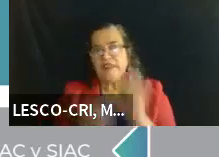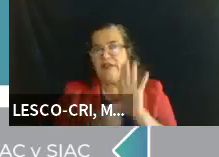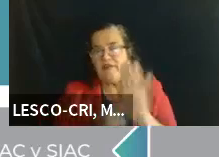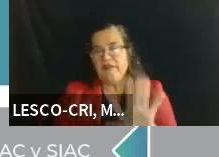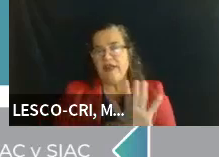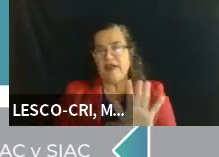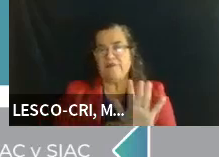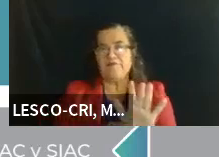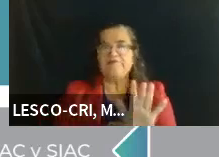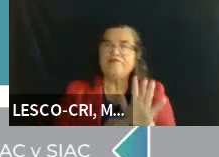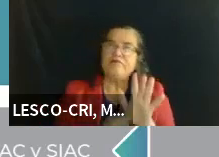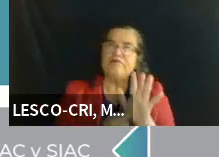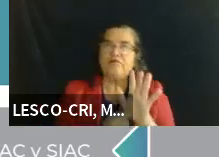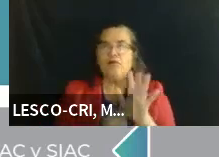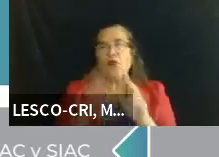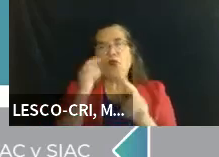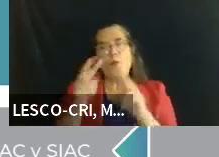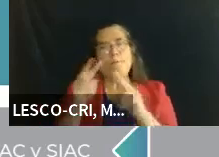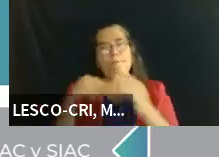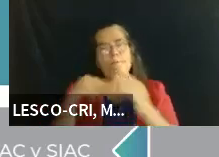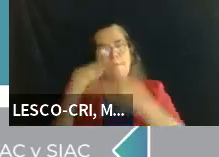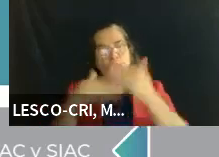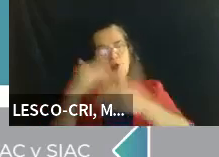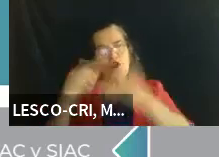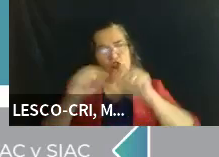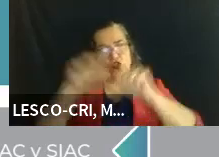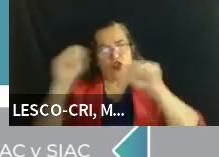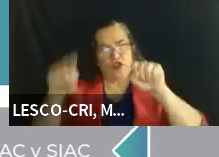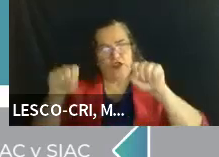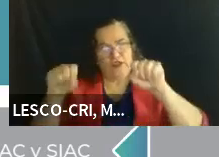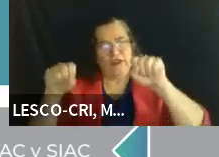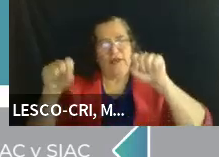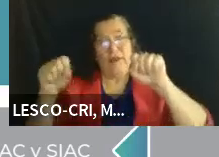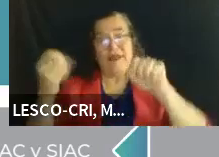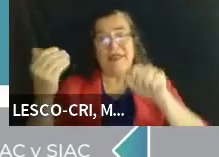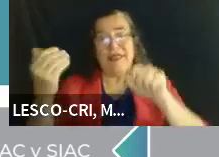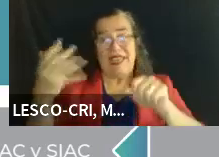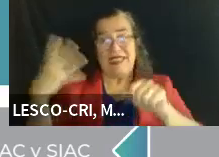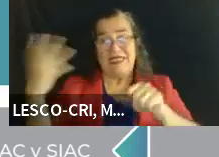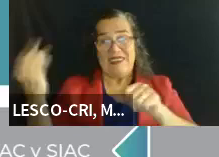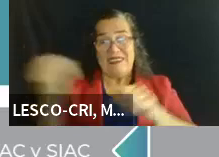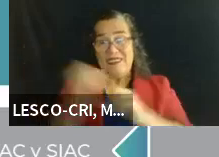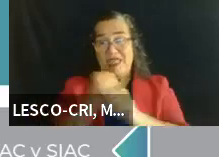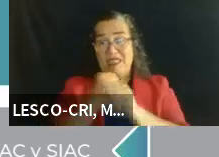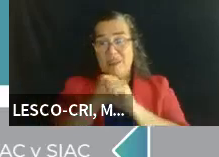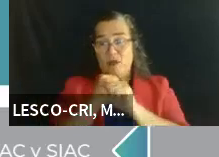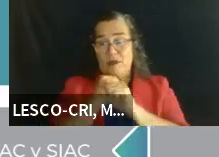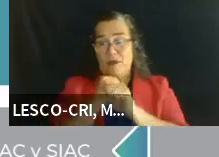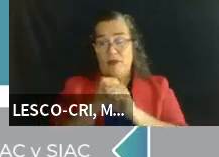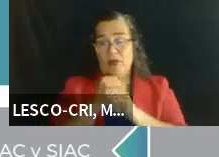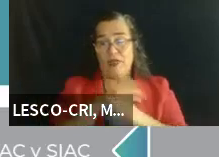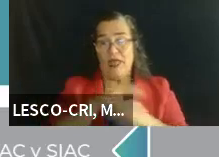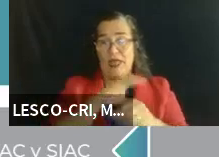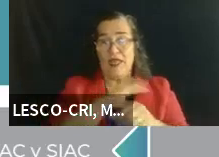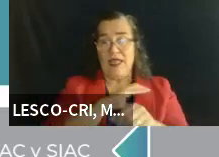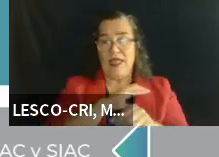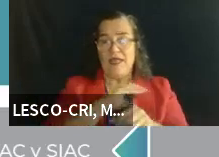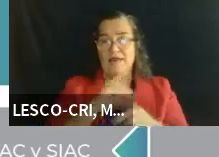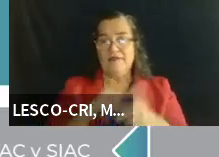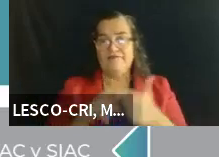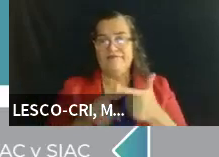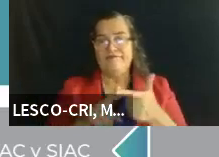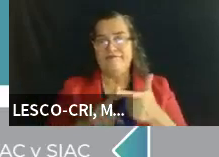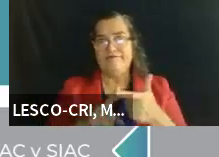Sin duda, cuando uno mira la evolución de los sistemas externos de aseguramiento de la calidad, que son conducidos